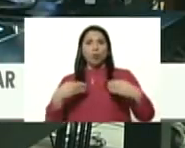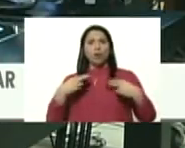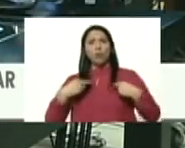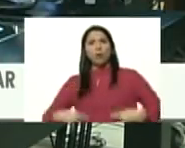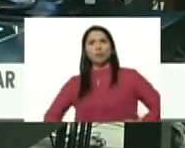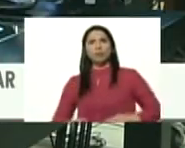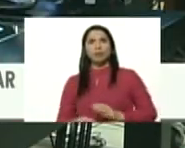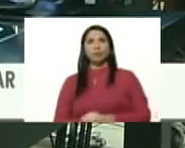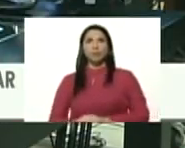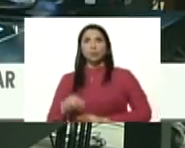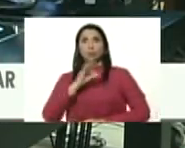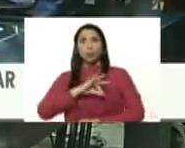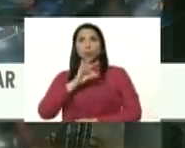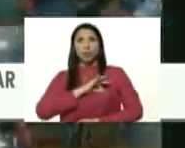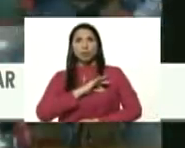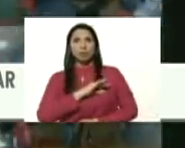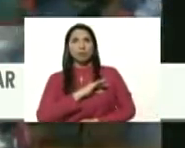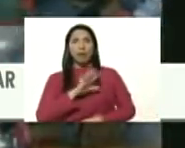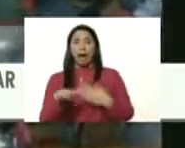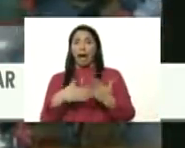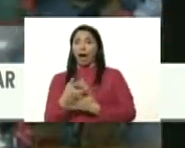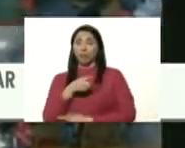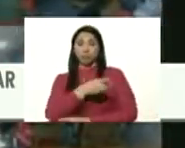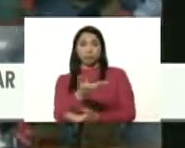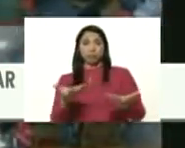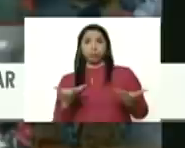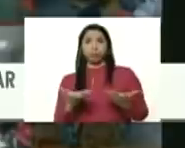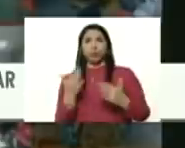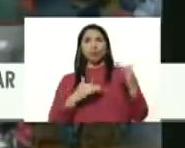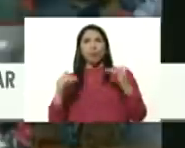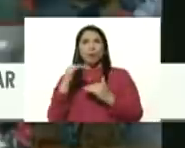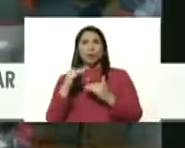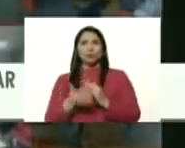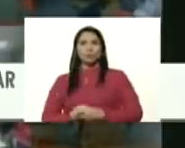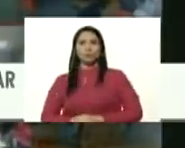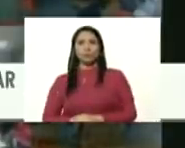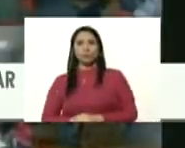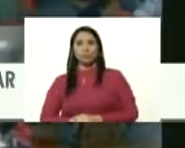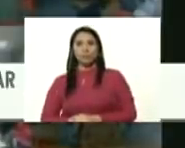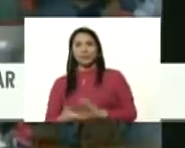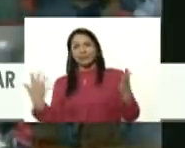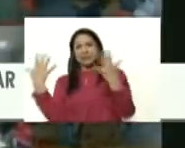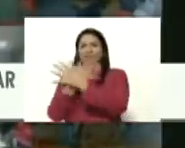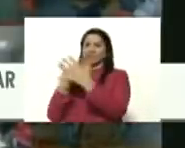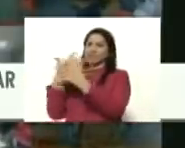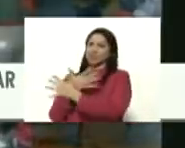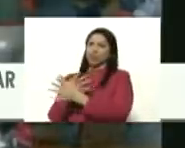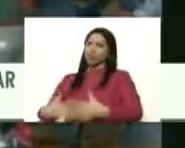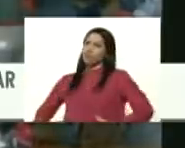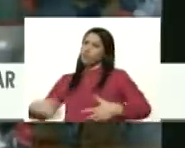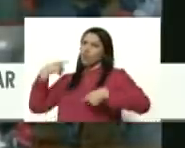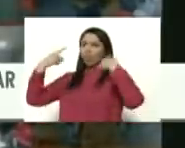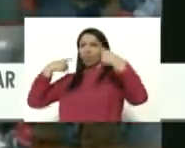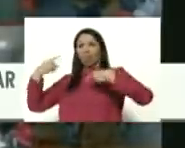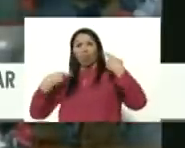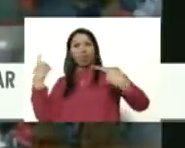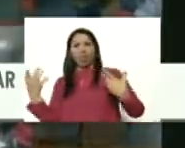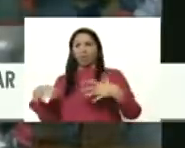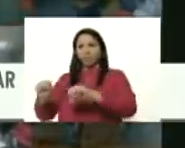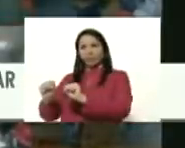humanista, socialista, hasta en eso, es superior a las contradicciones del capitalismo, a la locura del